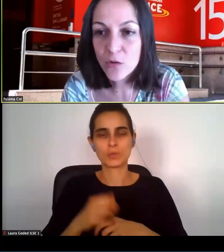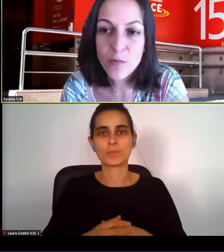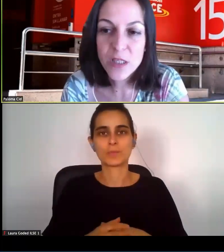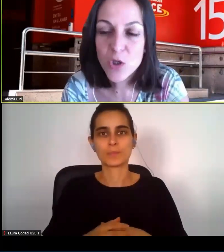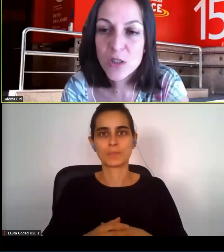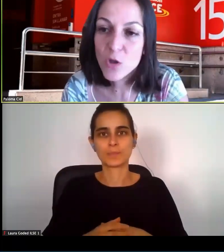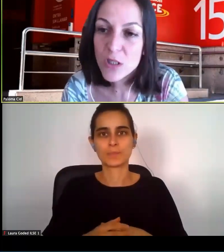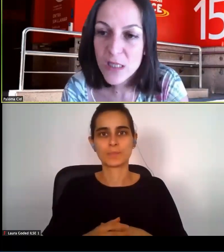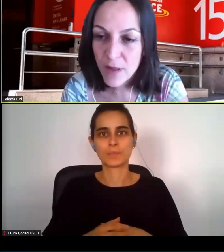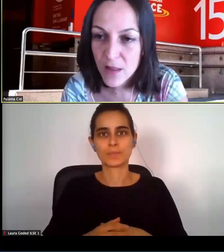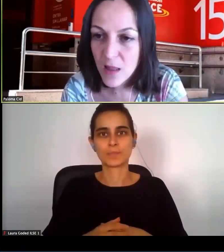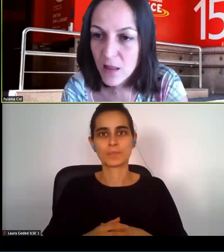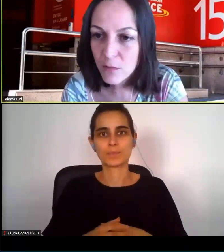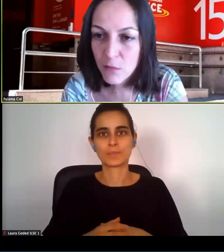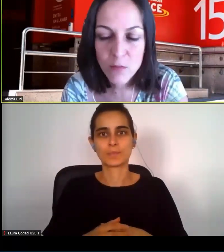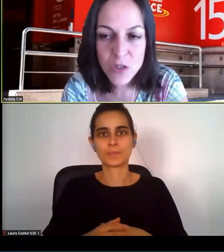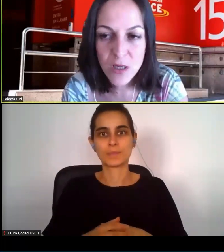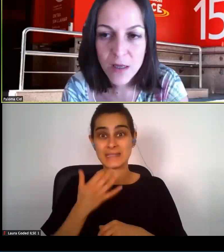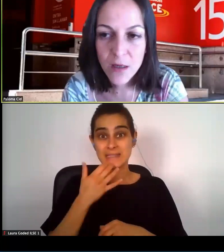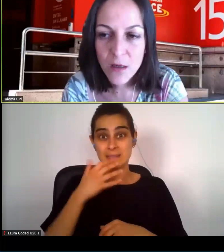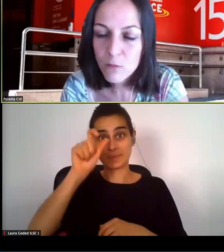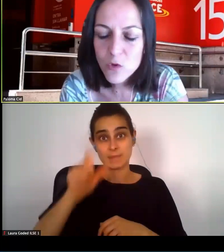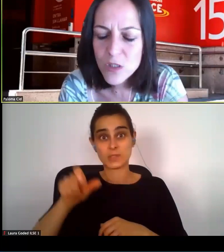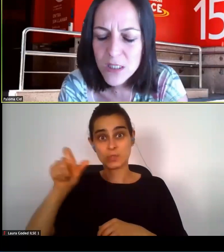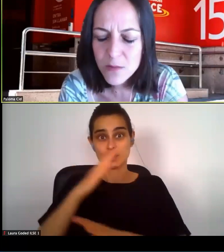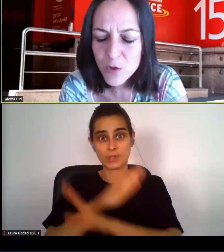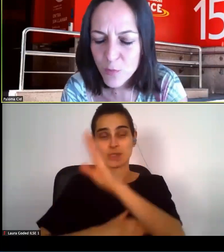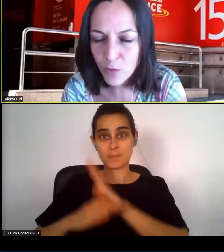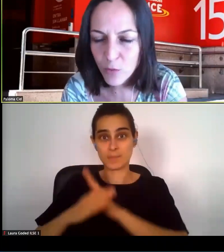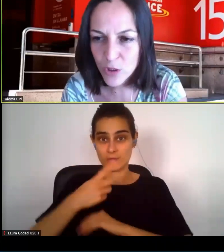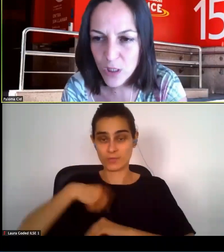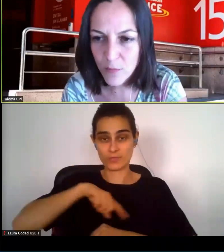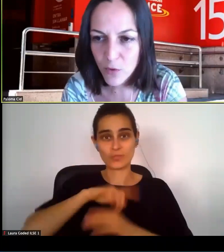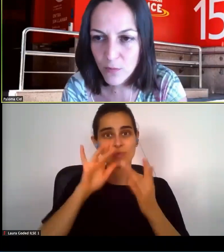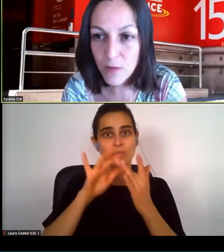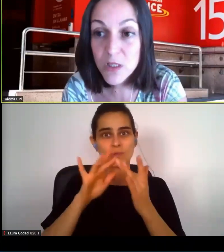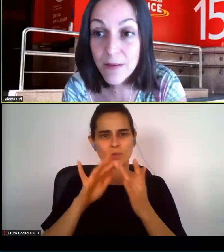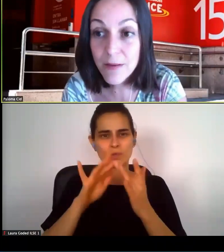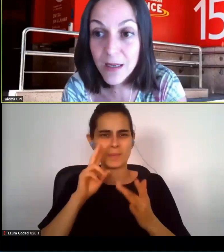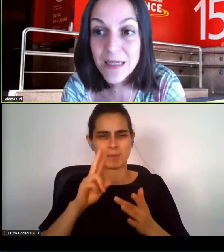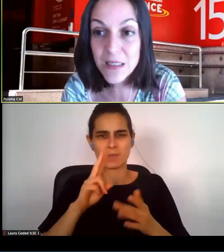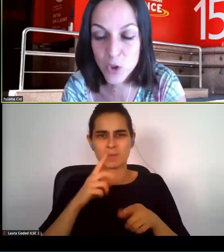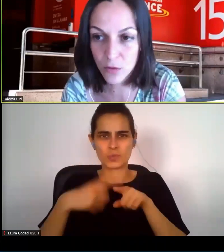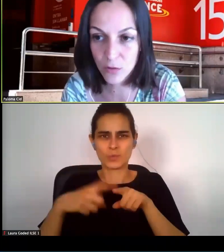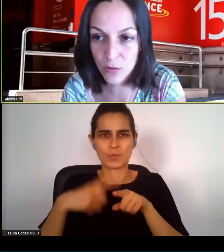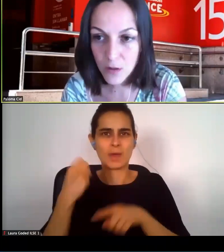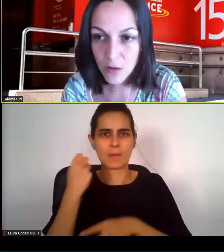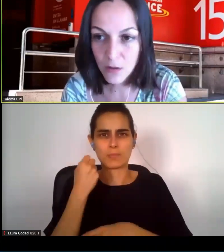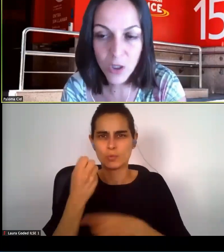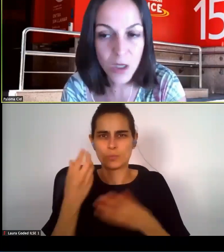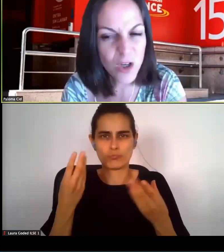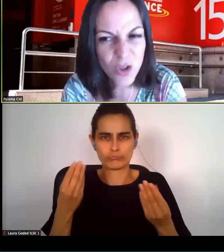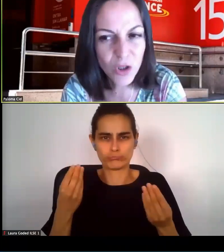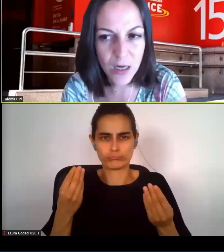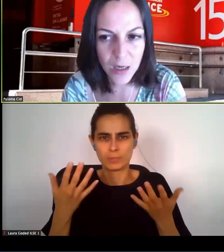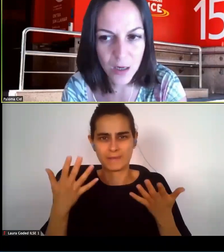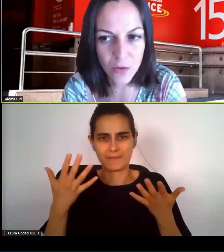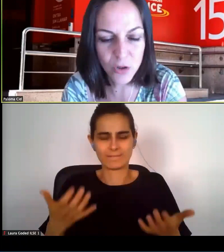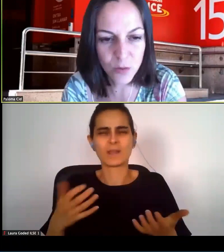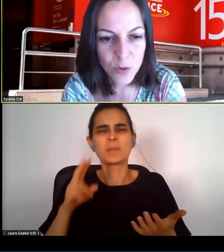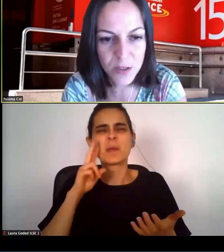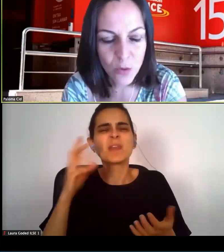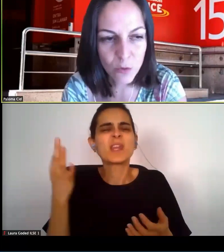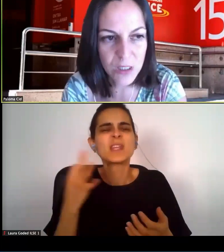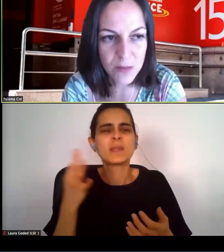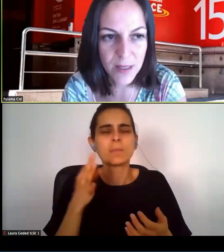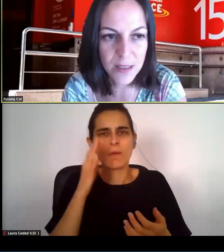contacto con personas con discapacidad, vamos a ver muchísimos productos de apoyo. Vamos a ver qué son, porque no son tan raros, los